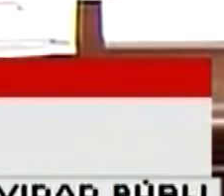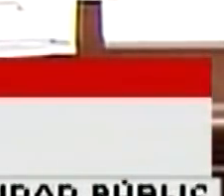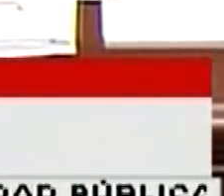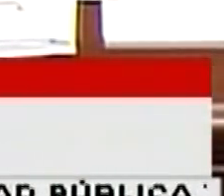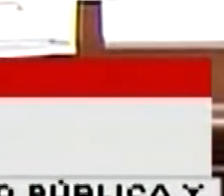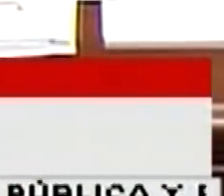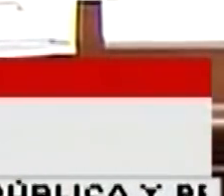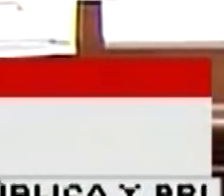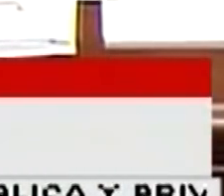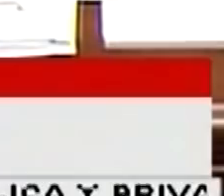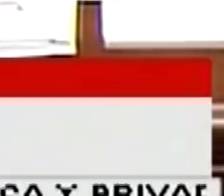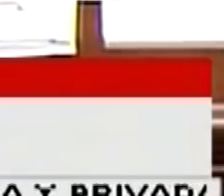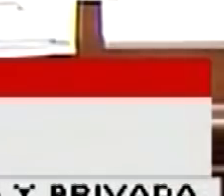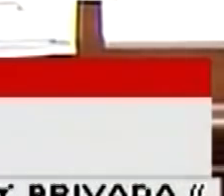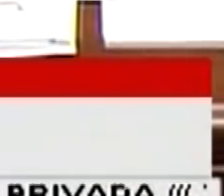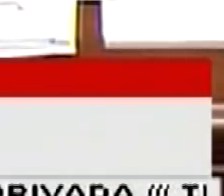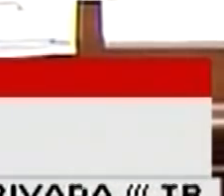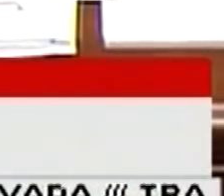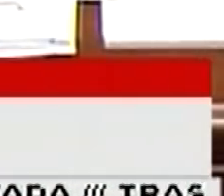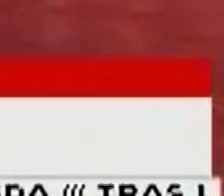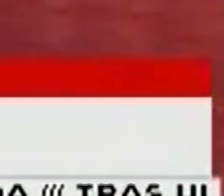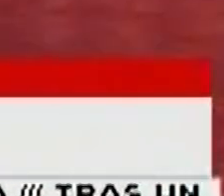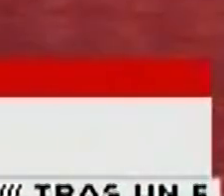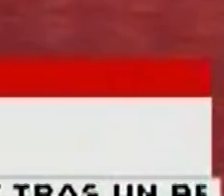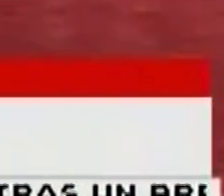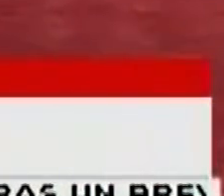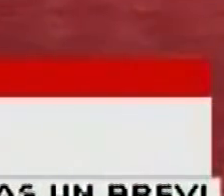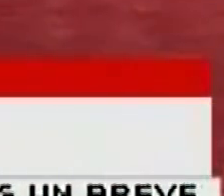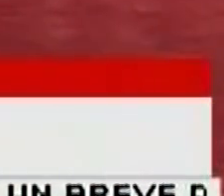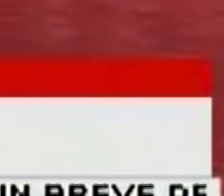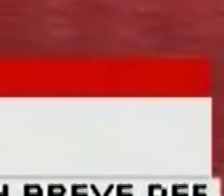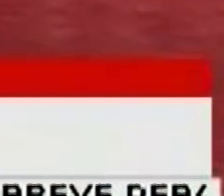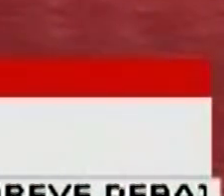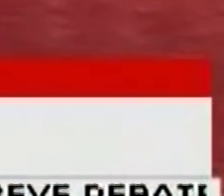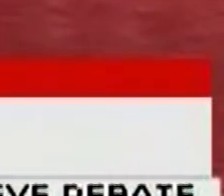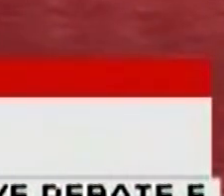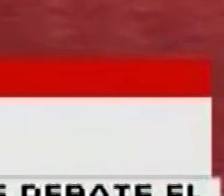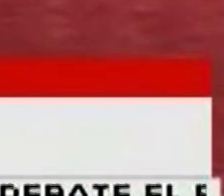número de congresistas legales. Al voto el tema de fondo.